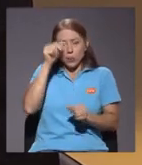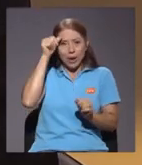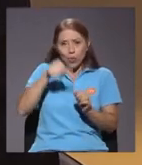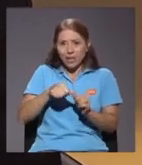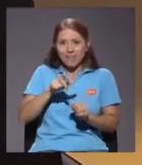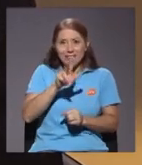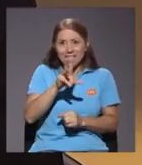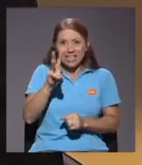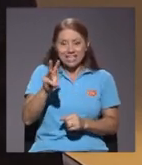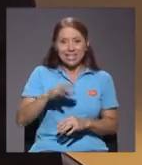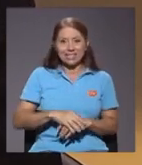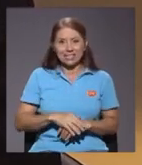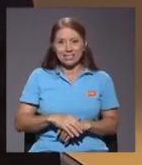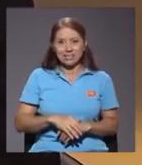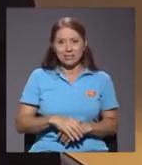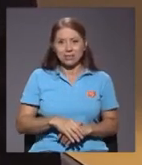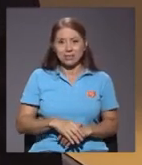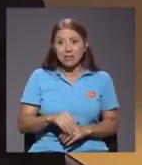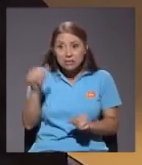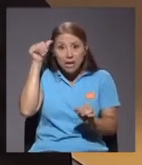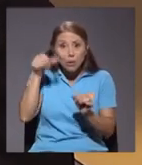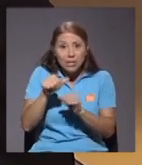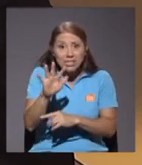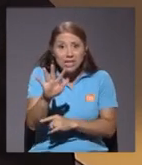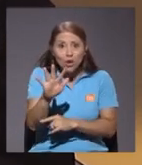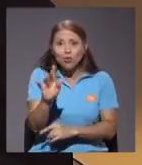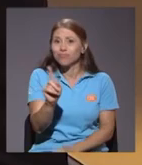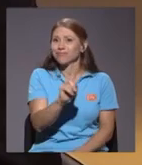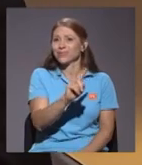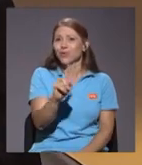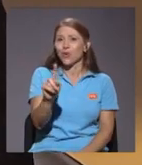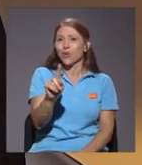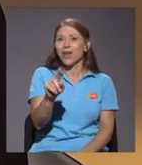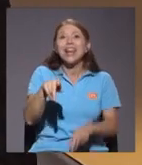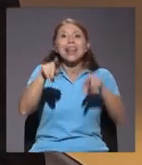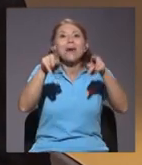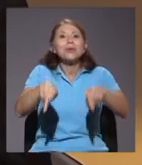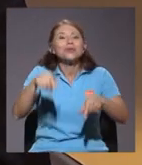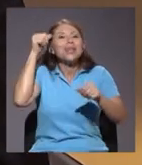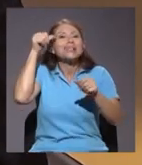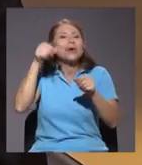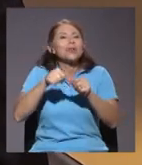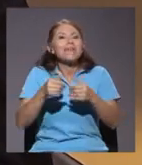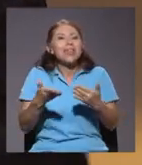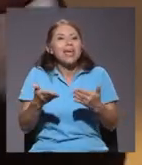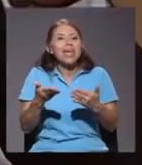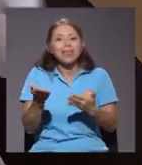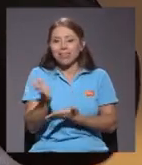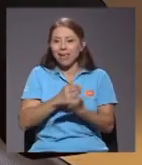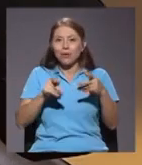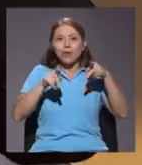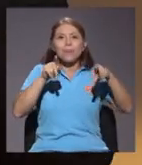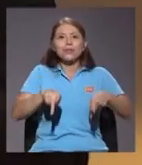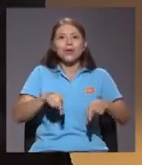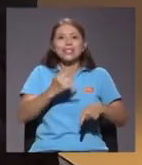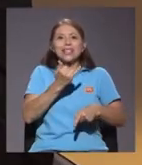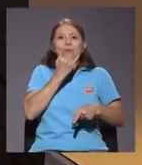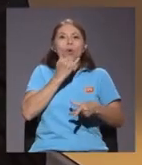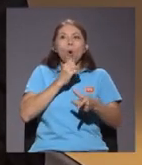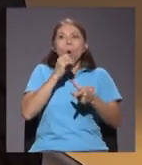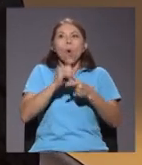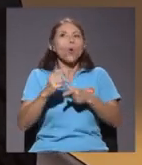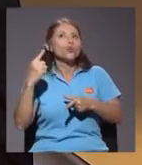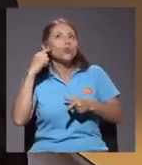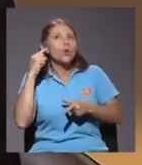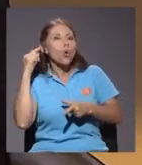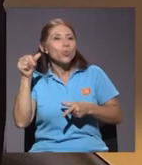5 no lo que se acordaban era de que alguien se equivocó en un momento o de que son un timbre entonces lo que